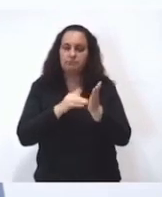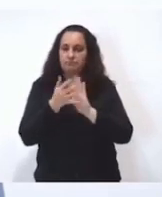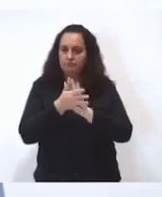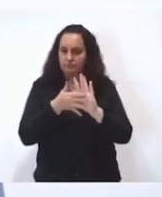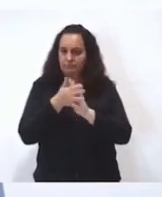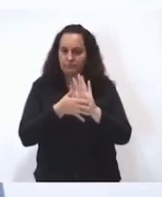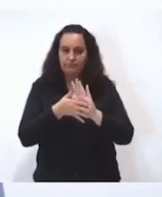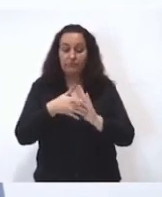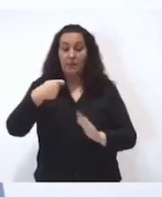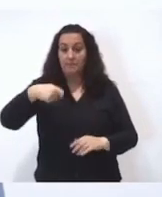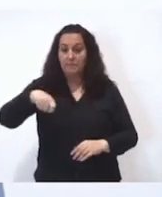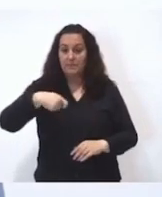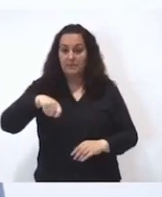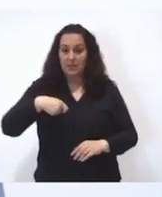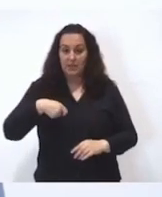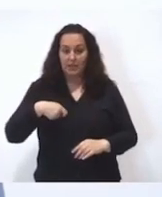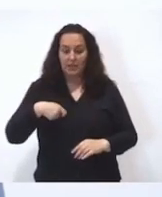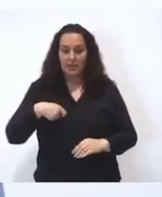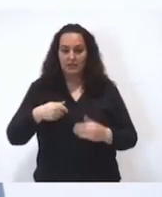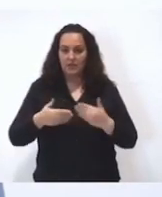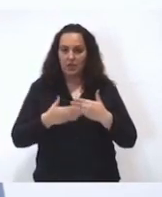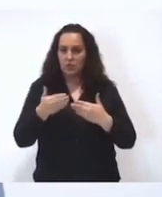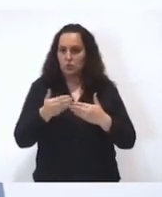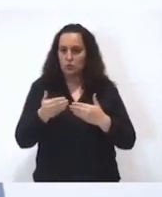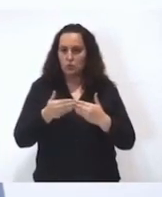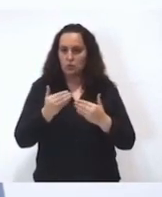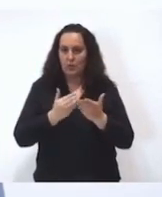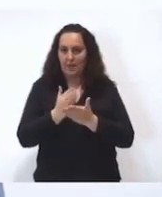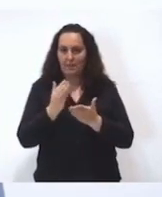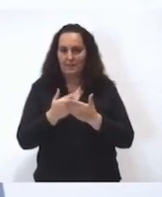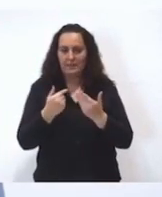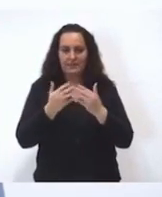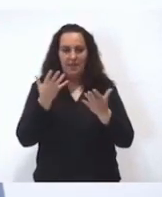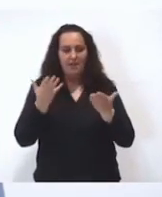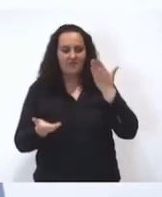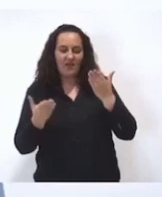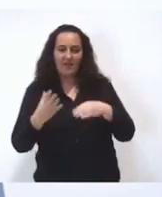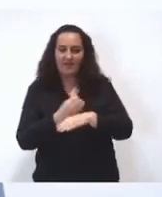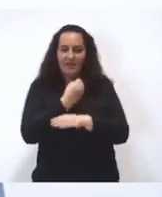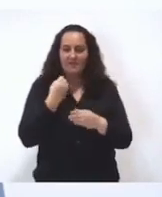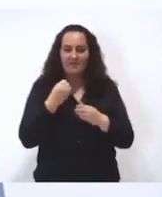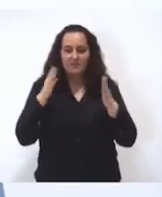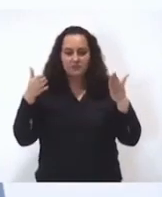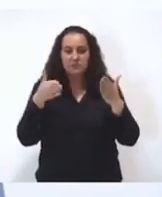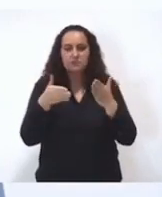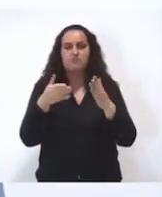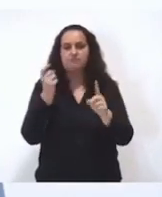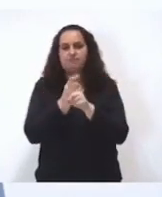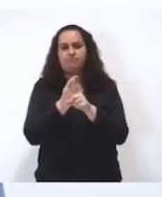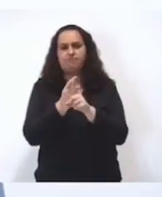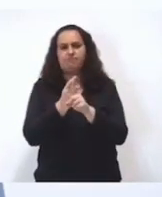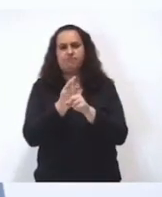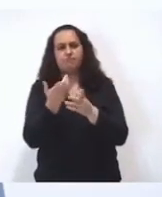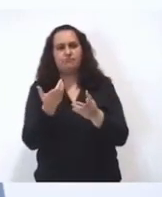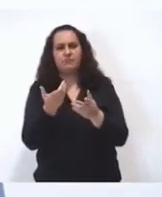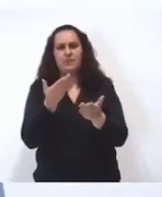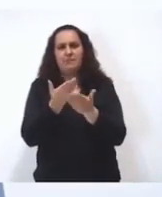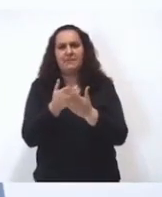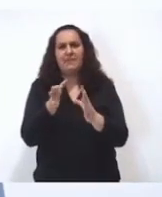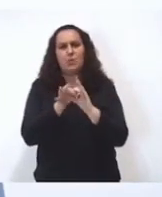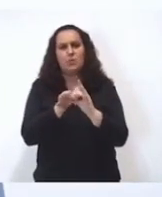Un presidente que da en solitario una rueda de prensa de balance de la gestión del Cabildo y que dedica parte de esa rueda de prensa a atacar a la oposición, vuelve a pedir unidad.